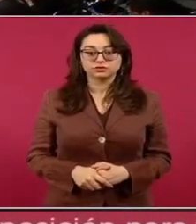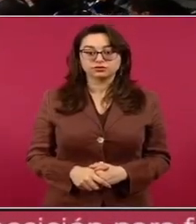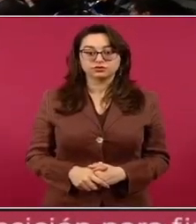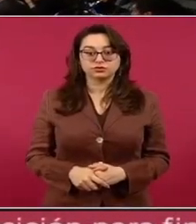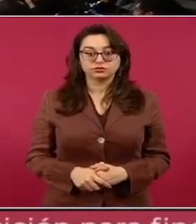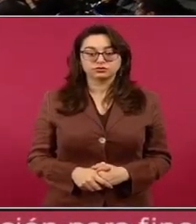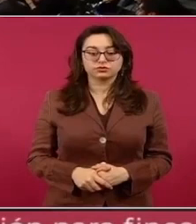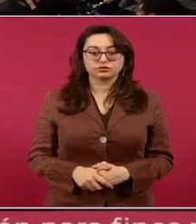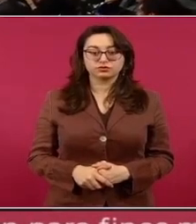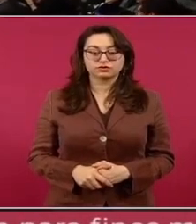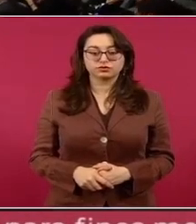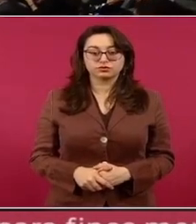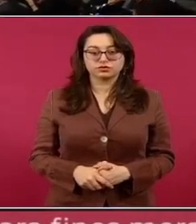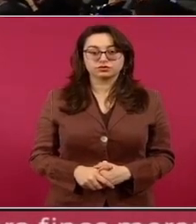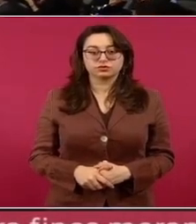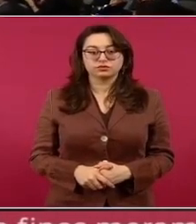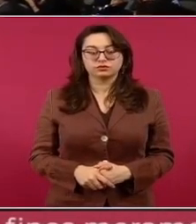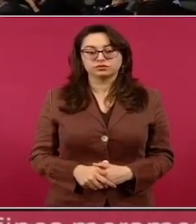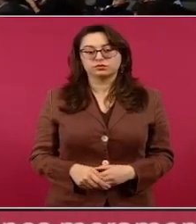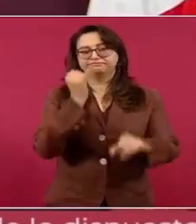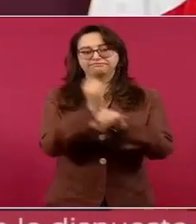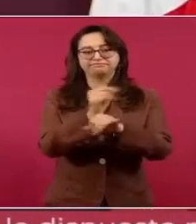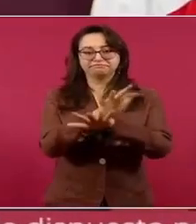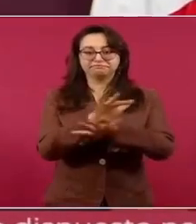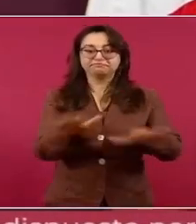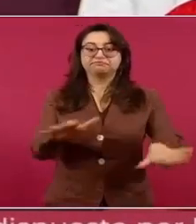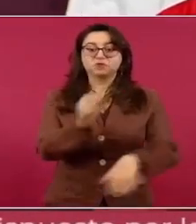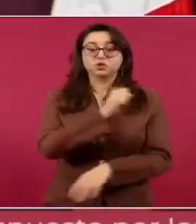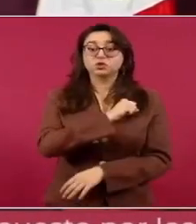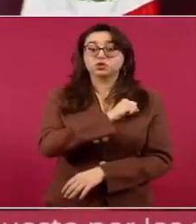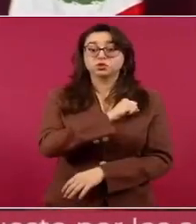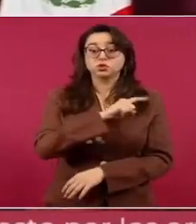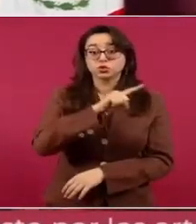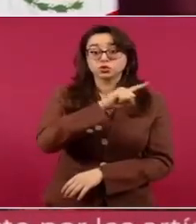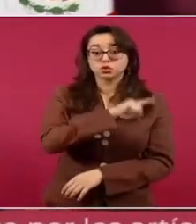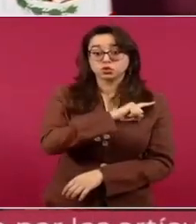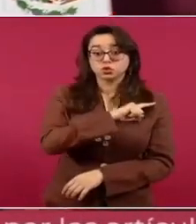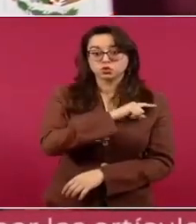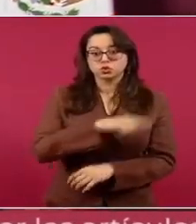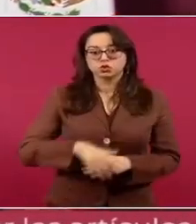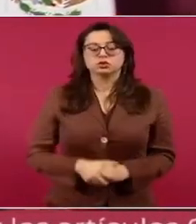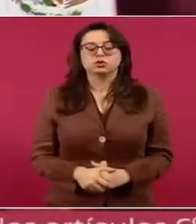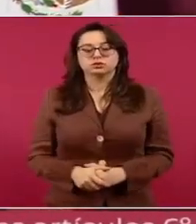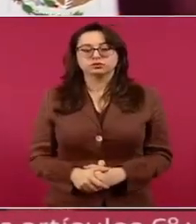sobre la situación de la salud. Vamos a